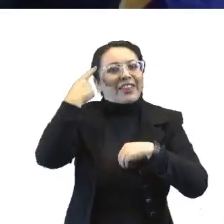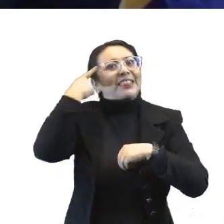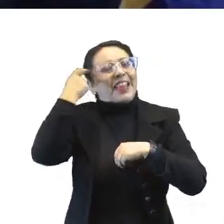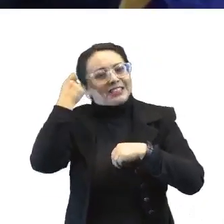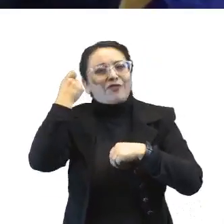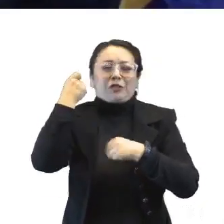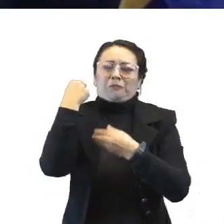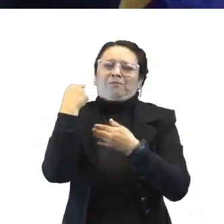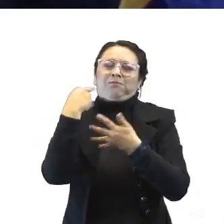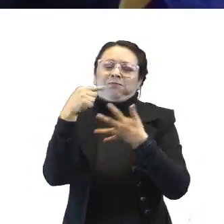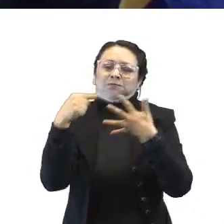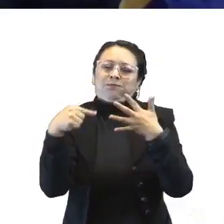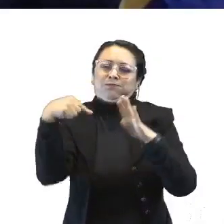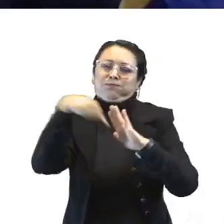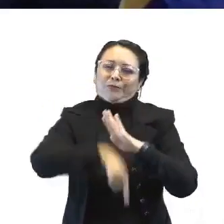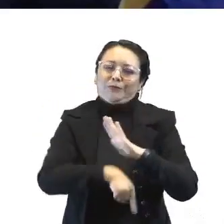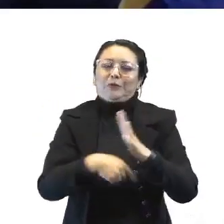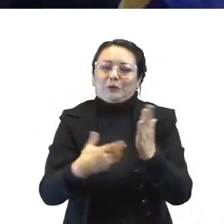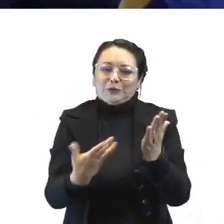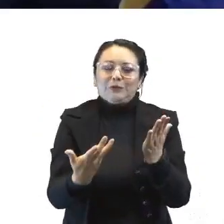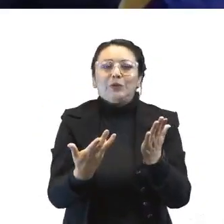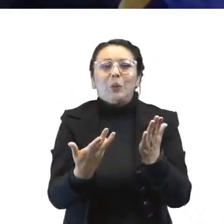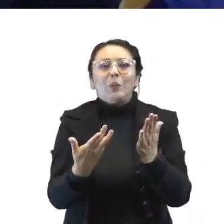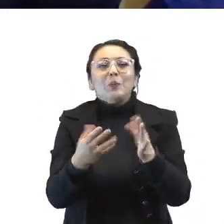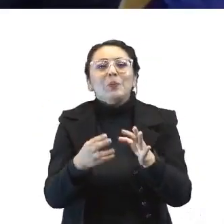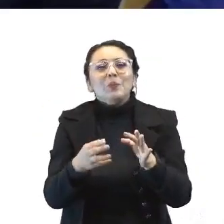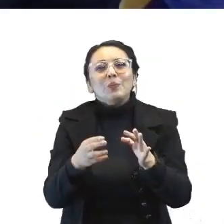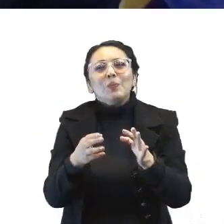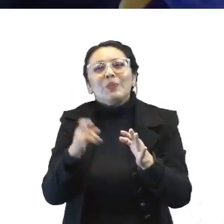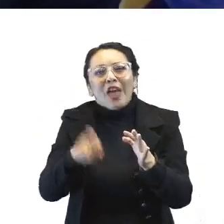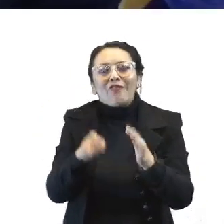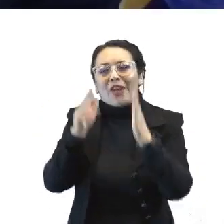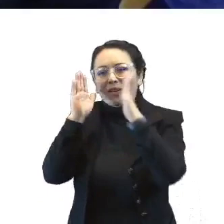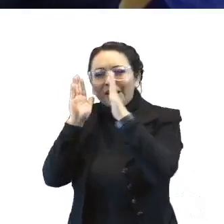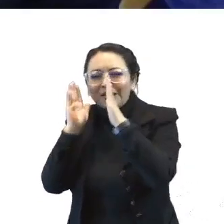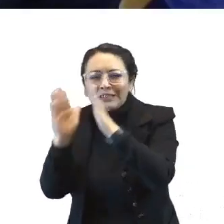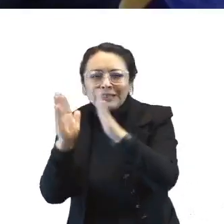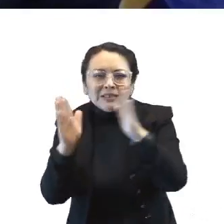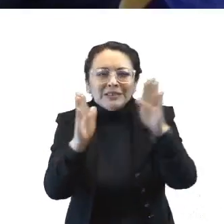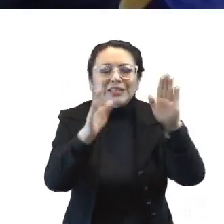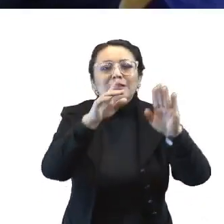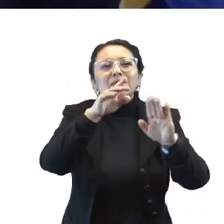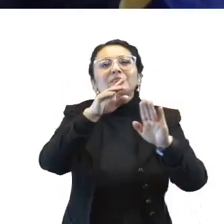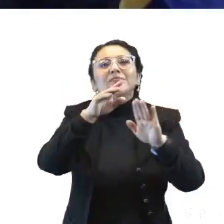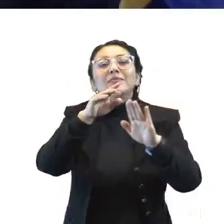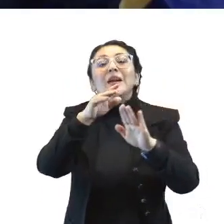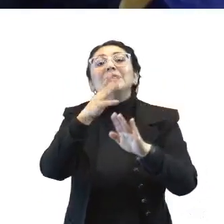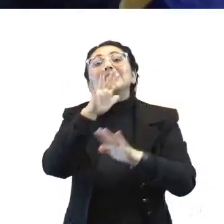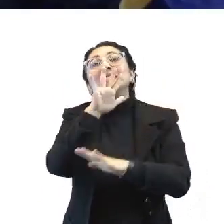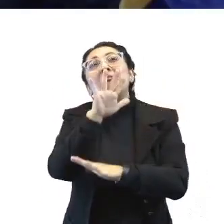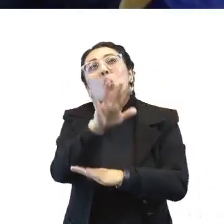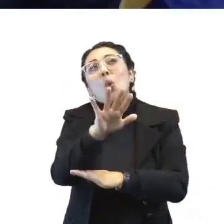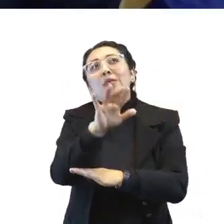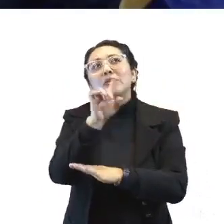enormes, porque esto implica atender en su integridad al